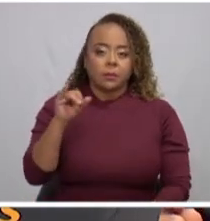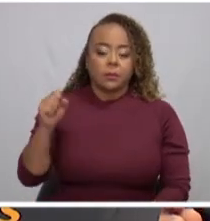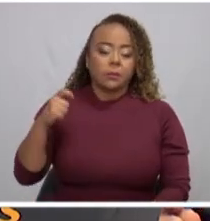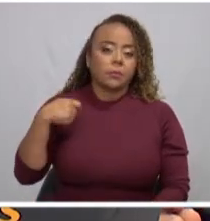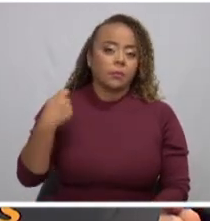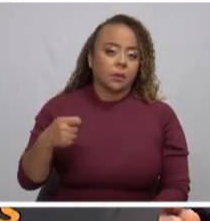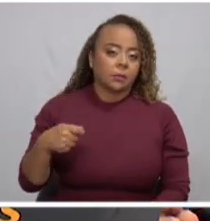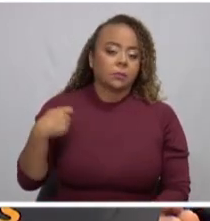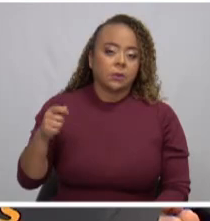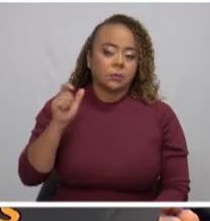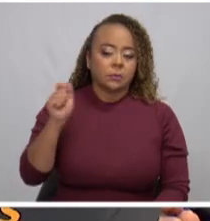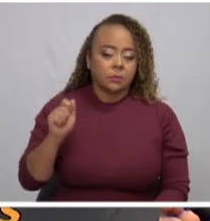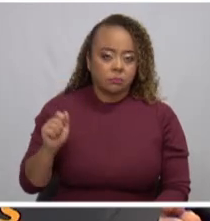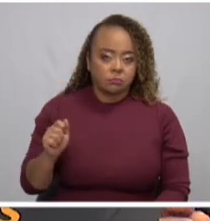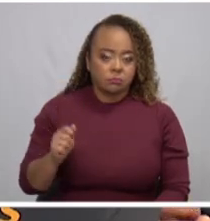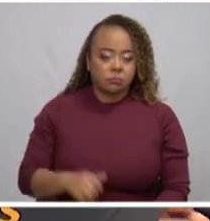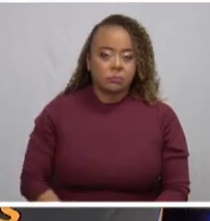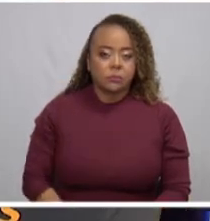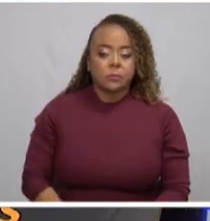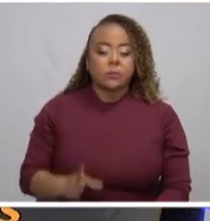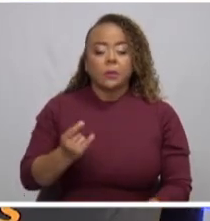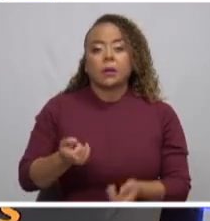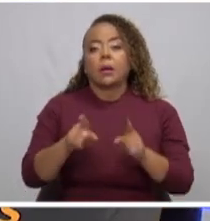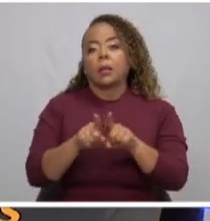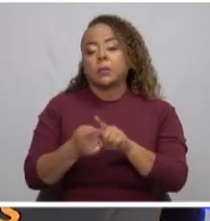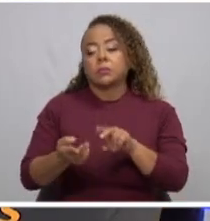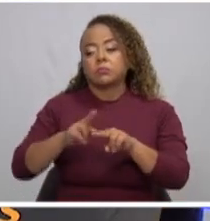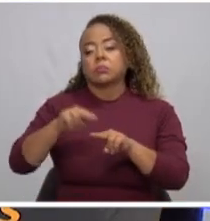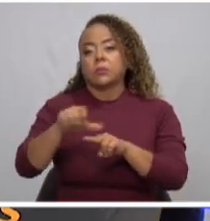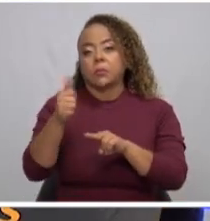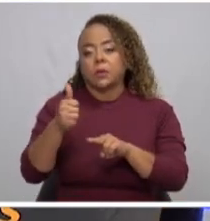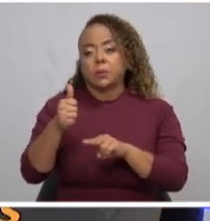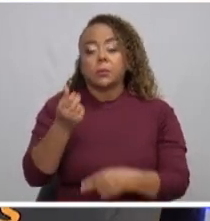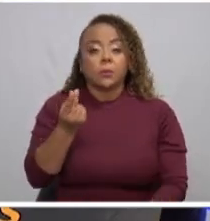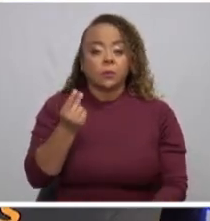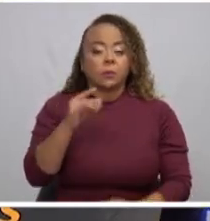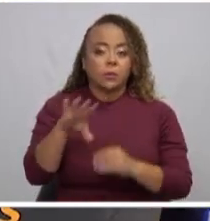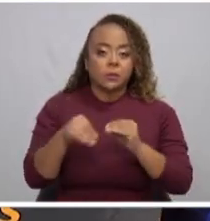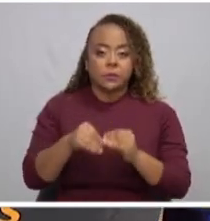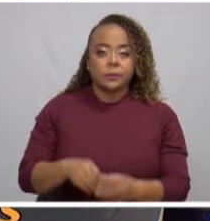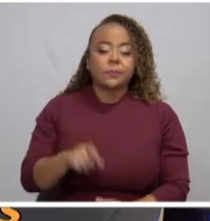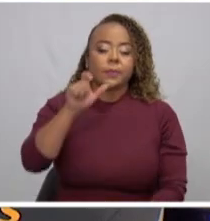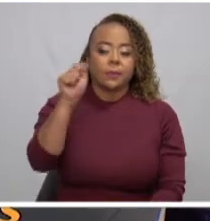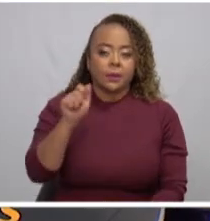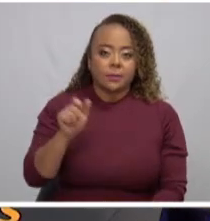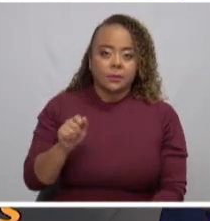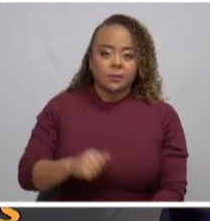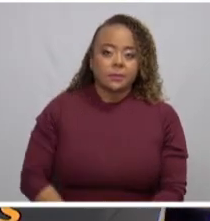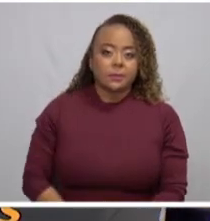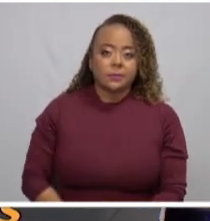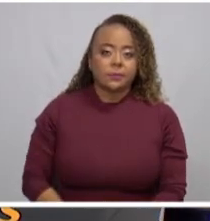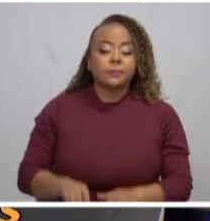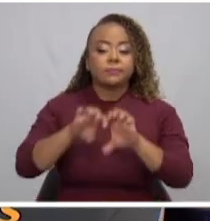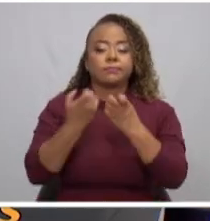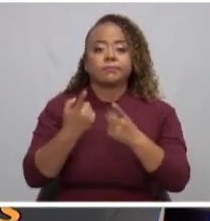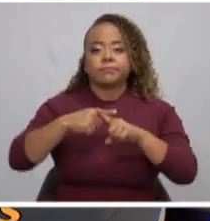mes digamos la planilla regular y cargan también con otro monto adicional mes a mes que son las planillas